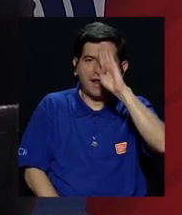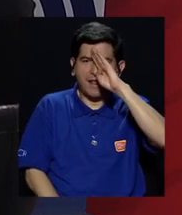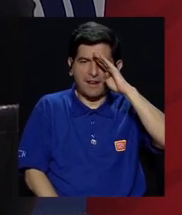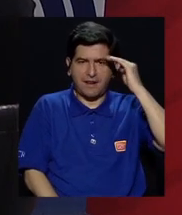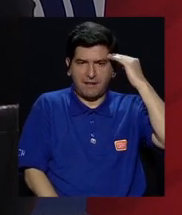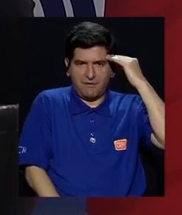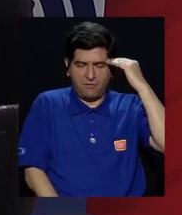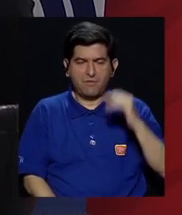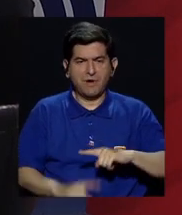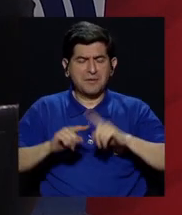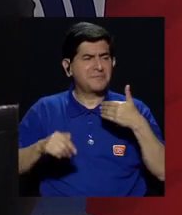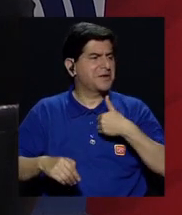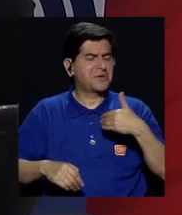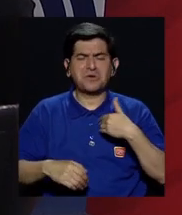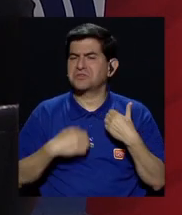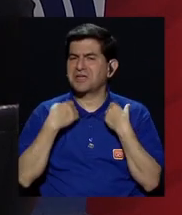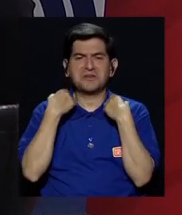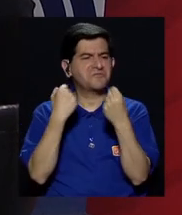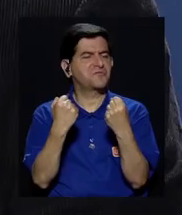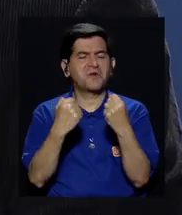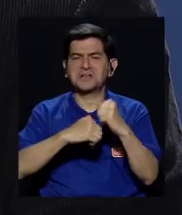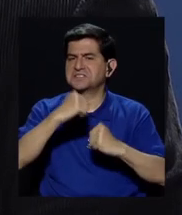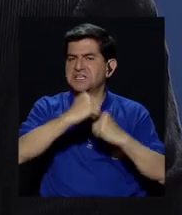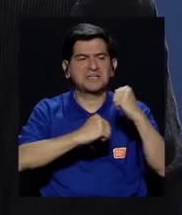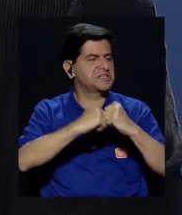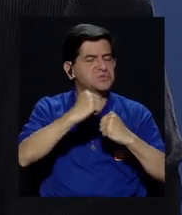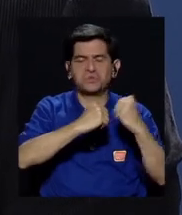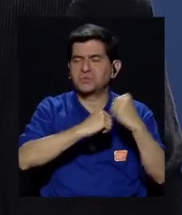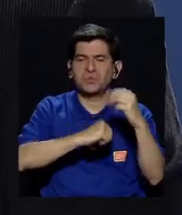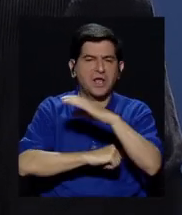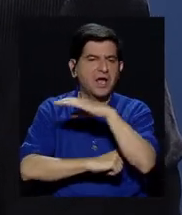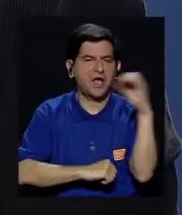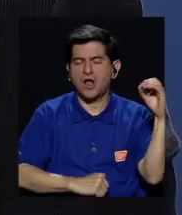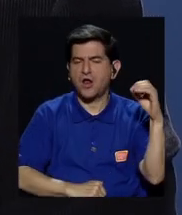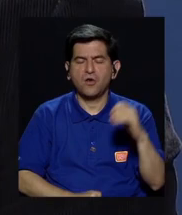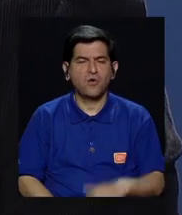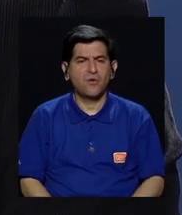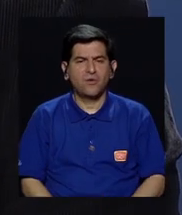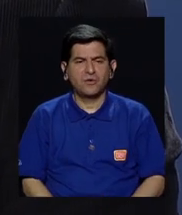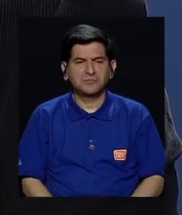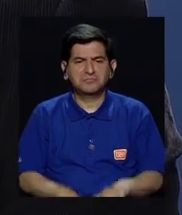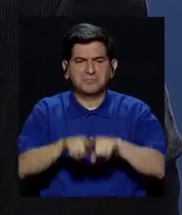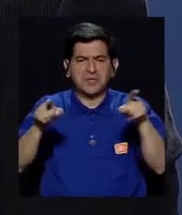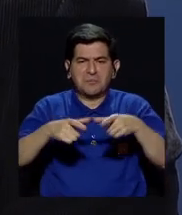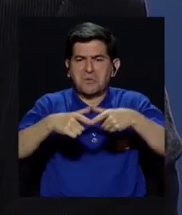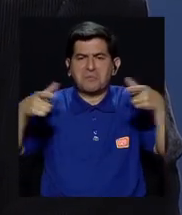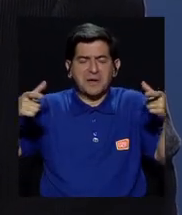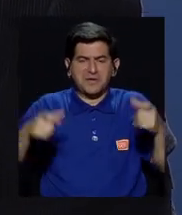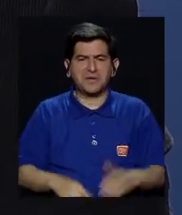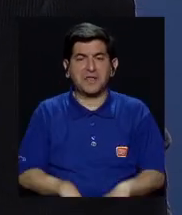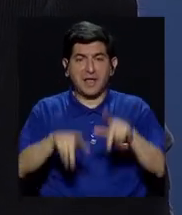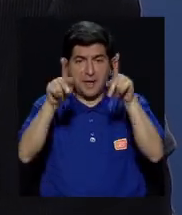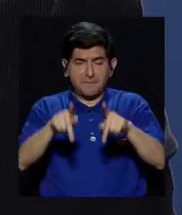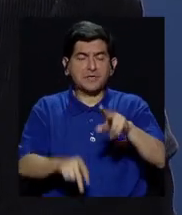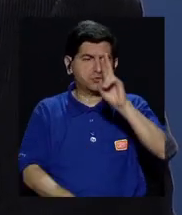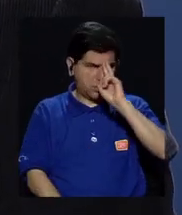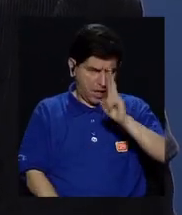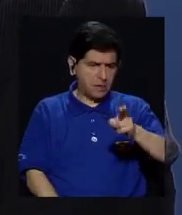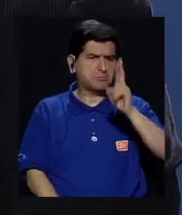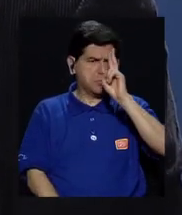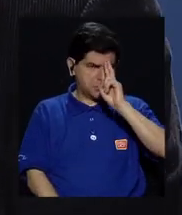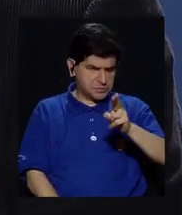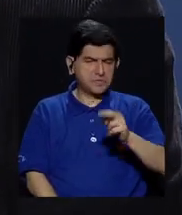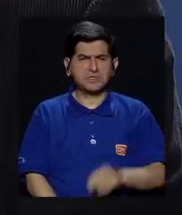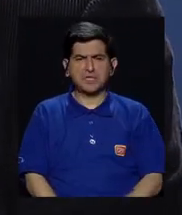laura chichilla la presidente pero ya no tiene ninguna fuerza ni estructura ni tampoco ninguna fuerza mayoritaria es una figura respetada